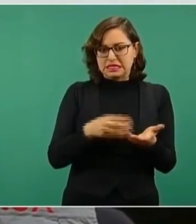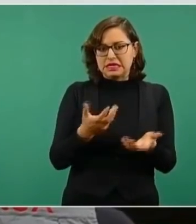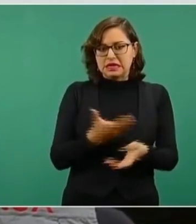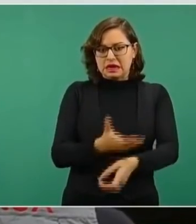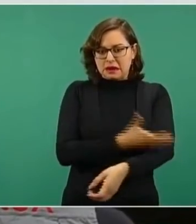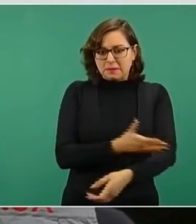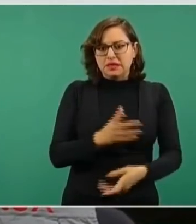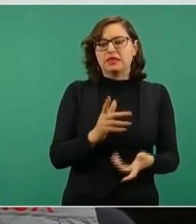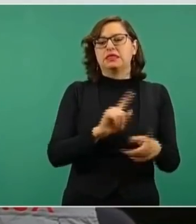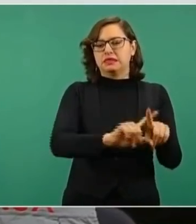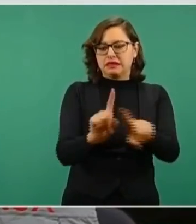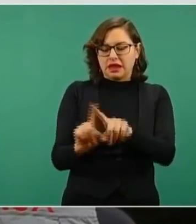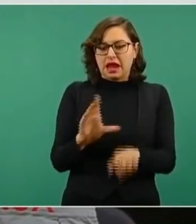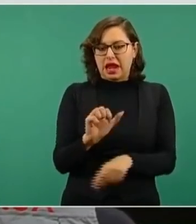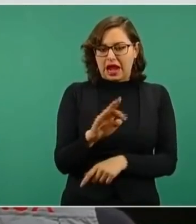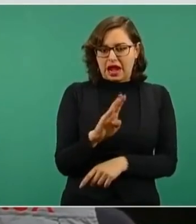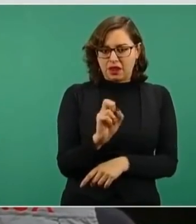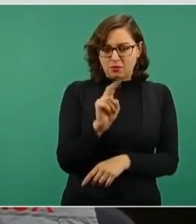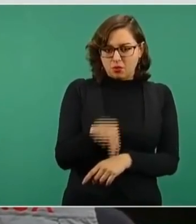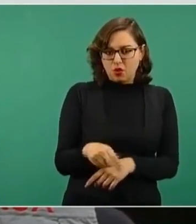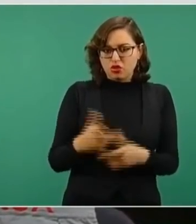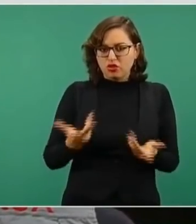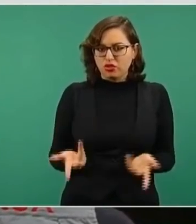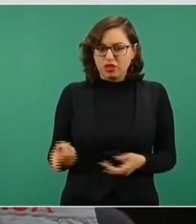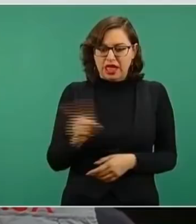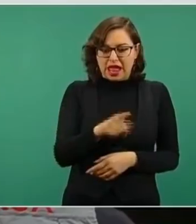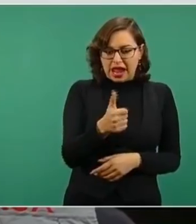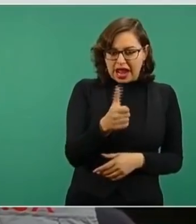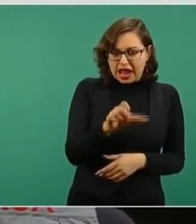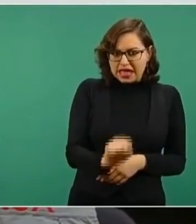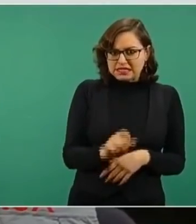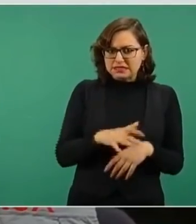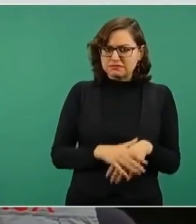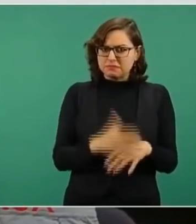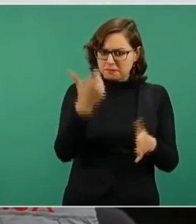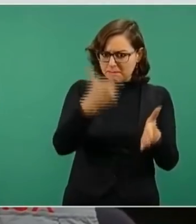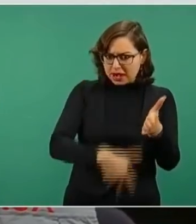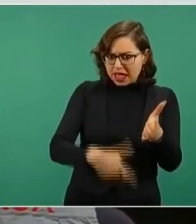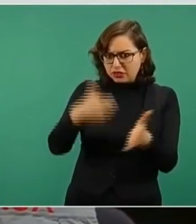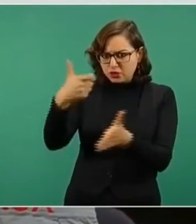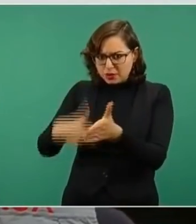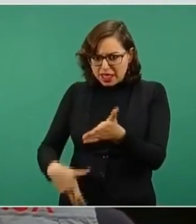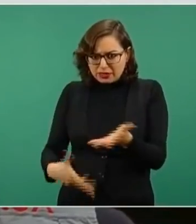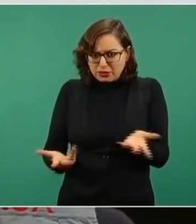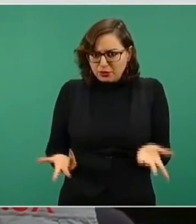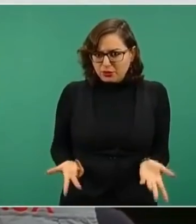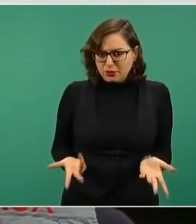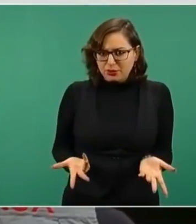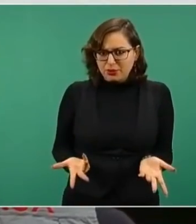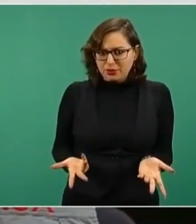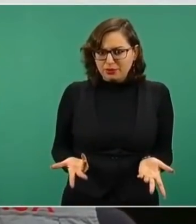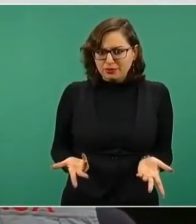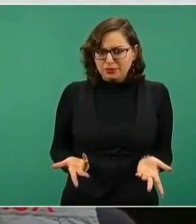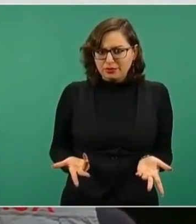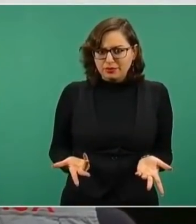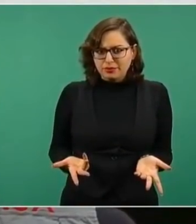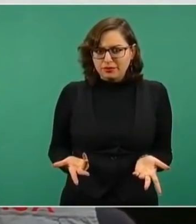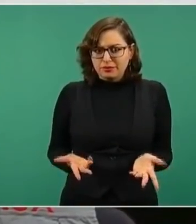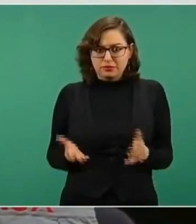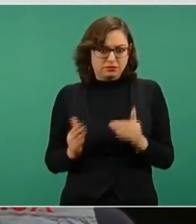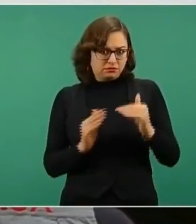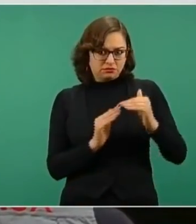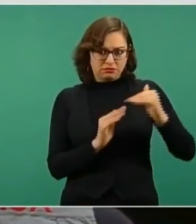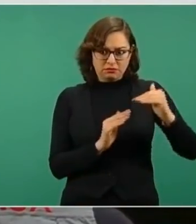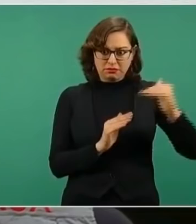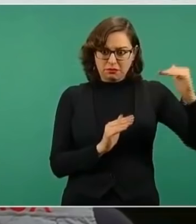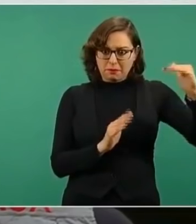usan gas. No que los privados son más eficientes que la CFE, es más barata la CFE. Y ya la otra, pues